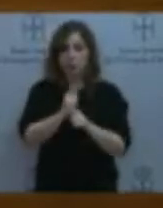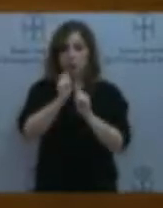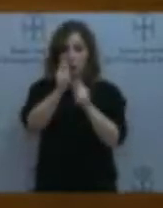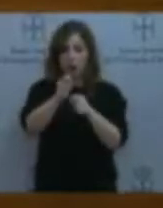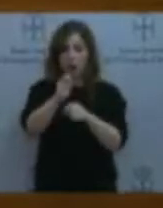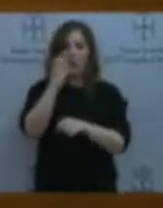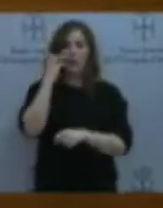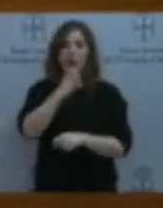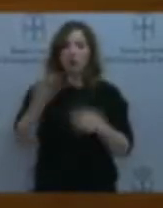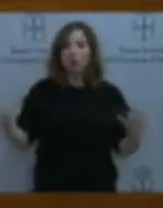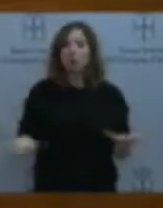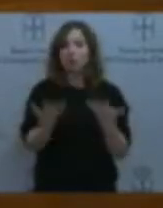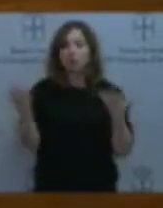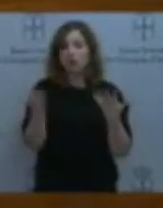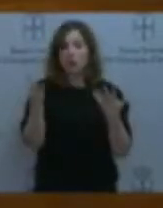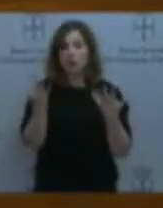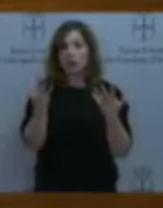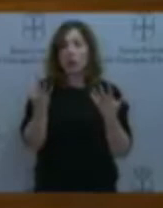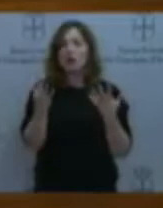abstención de su partido.